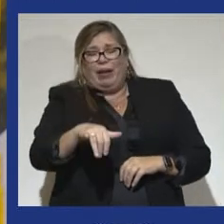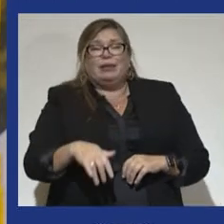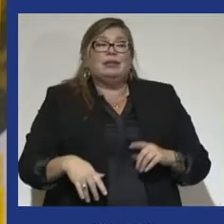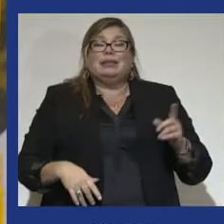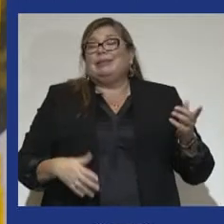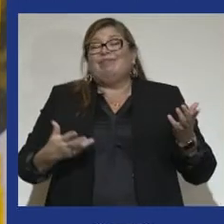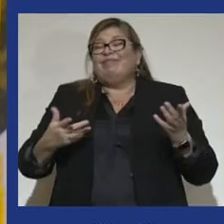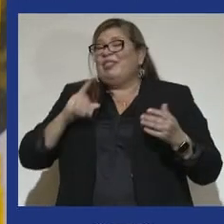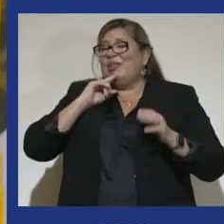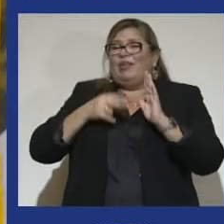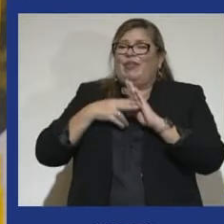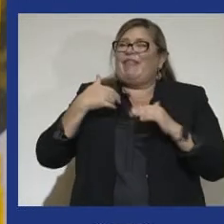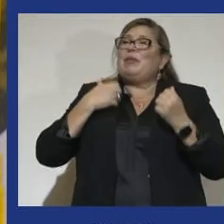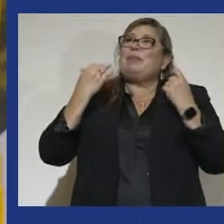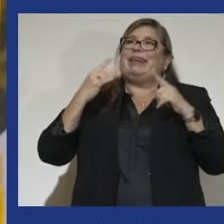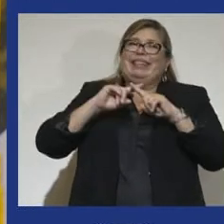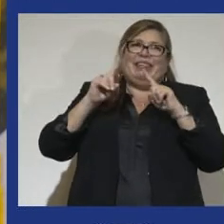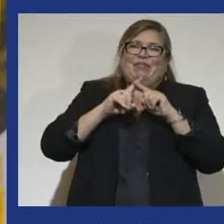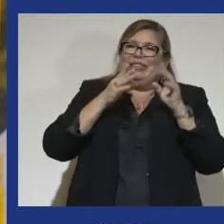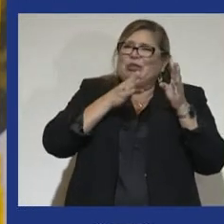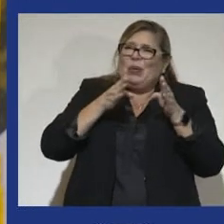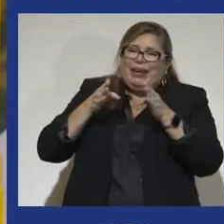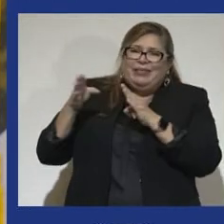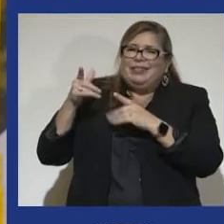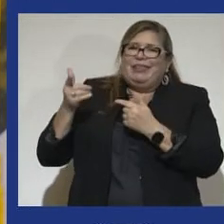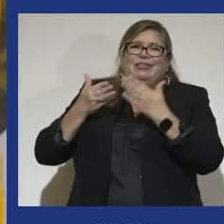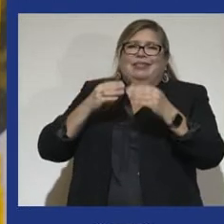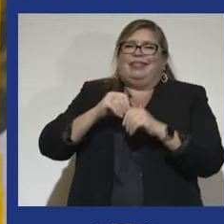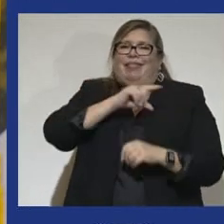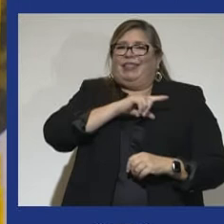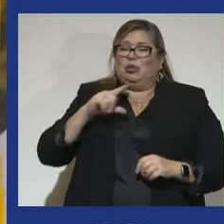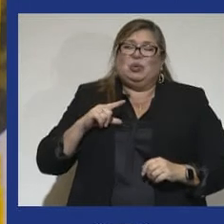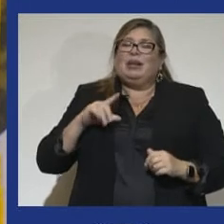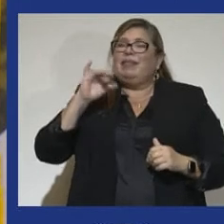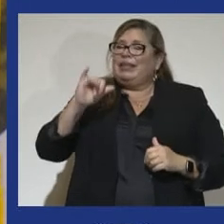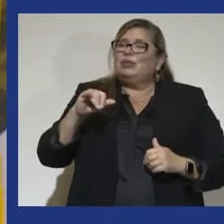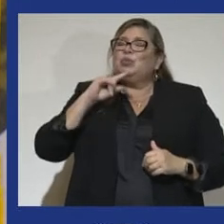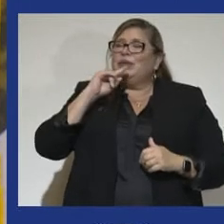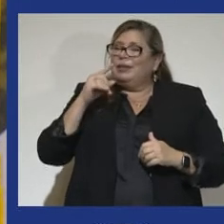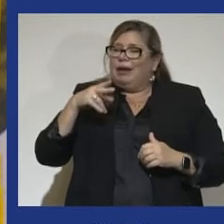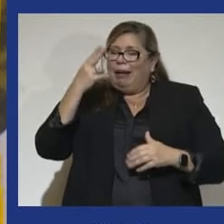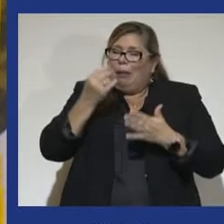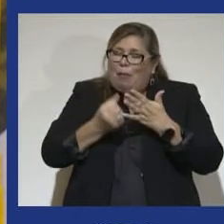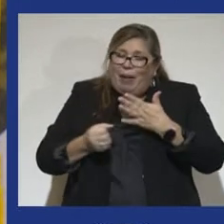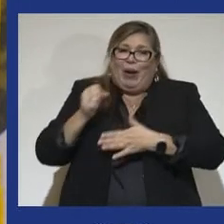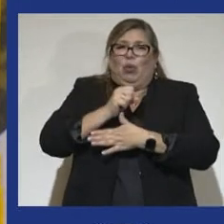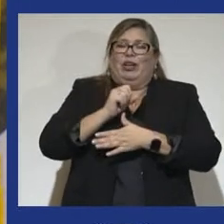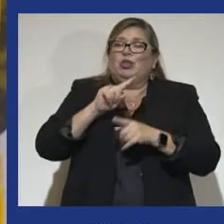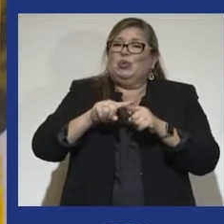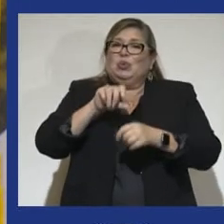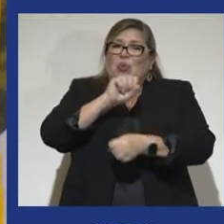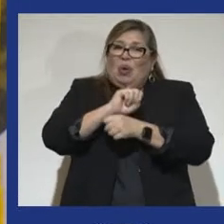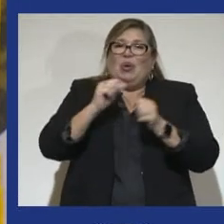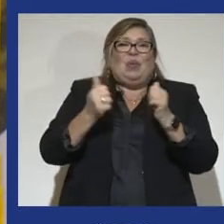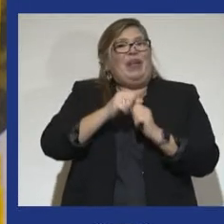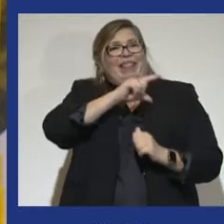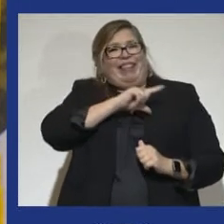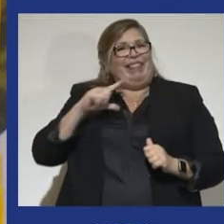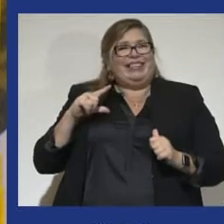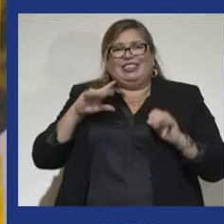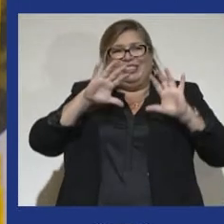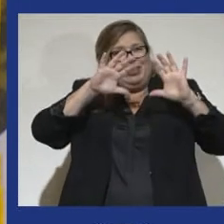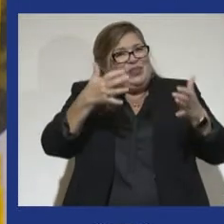es si hay tantas estrategias presentadas en la legislatura y es una alta prioridad trabajar colaborativamente